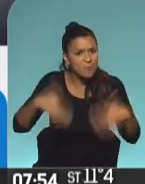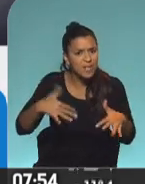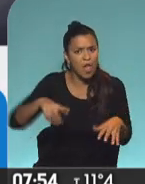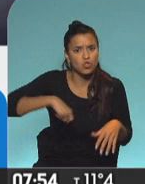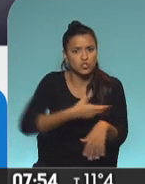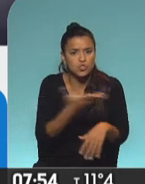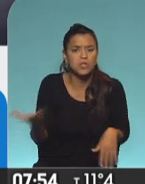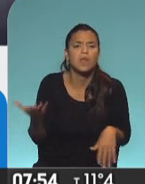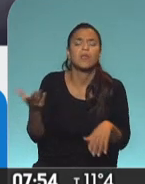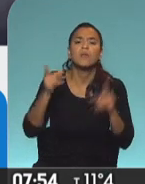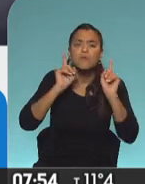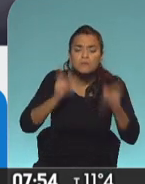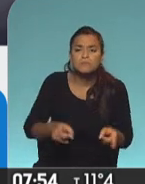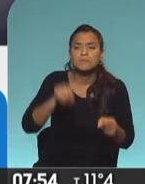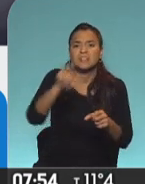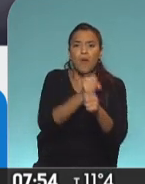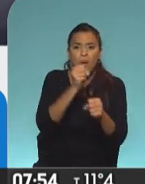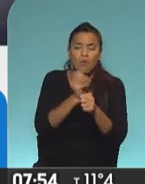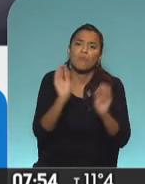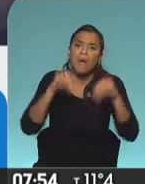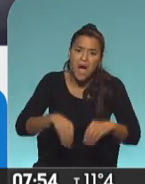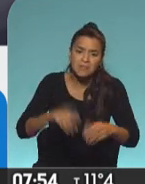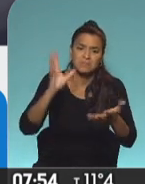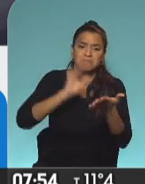social. Decíamos, si se incrementa su trabajo y el de su